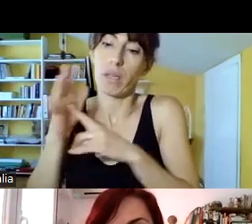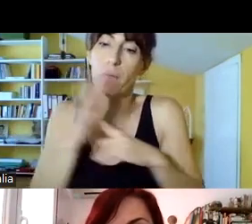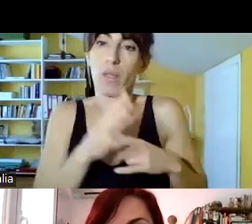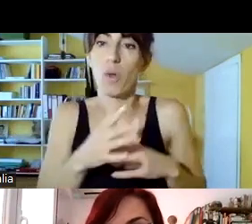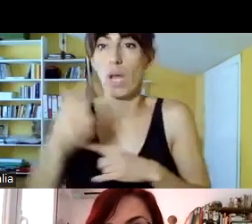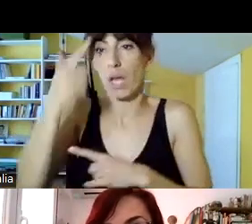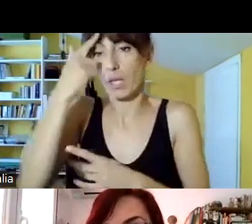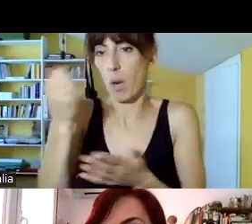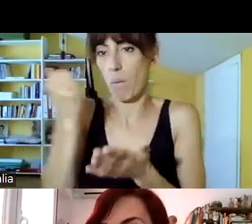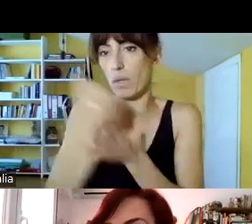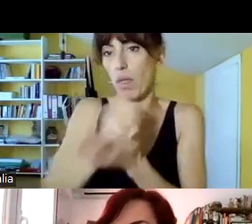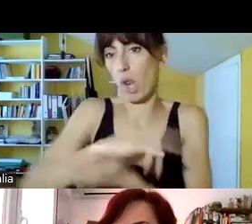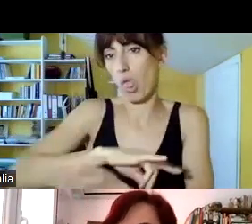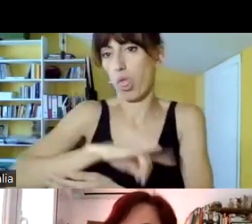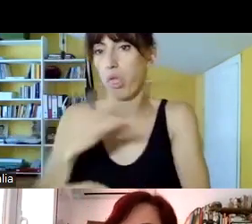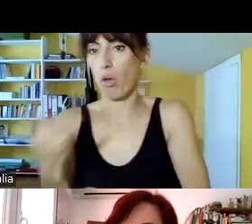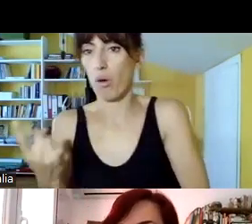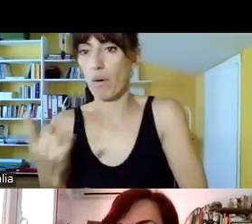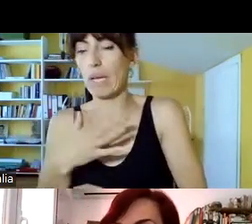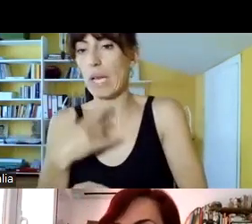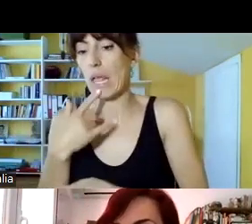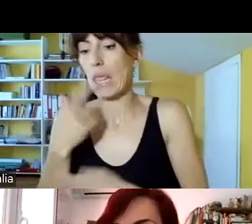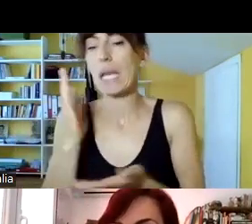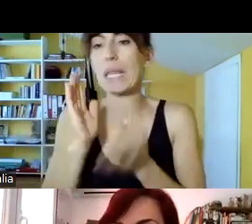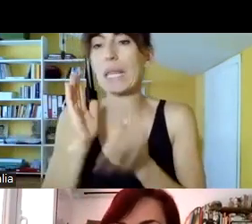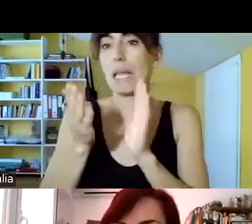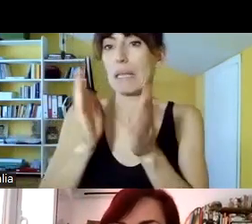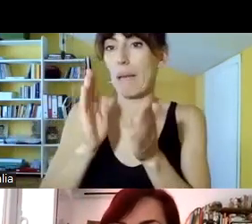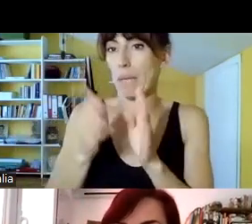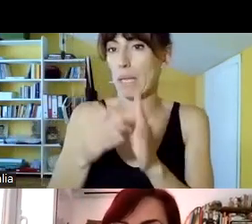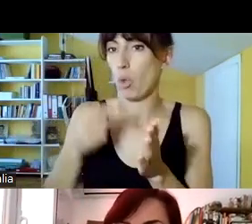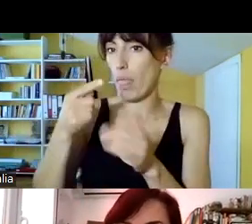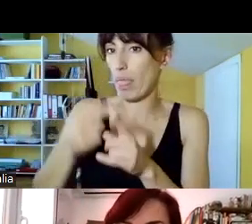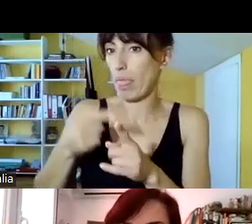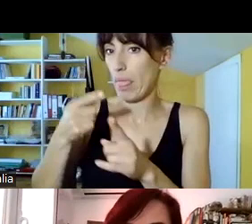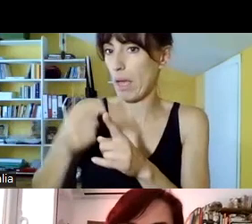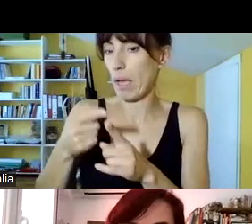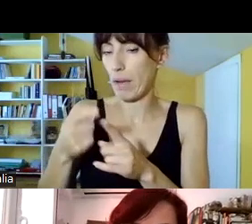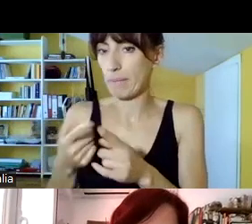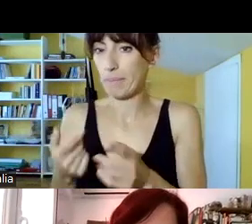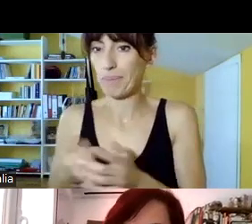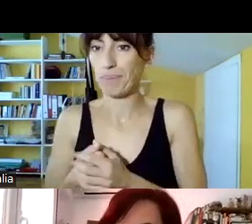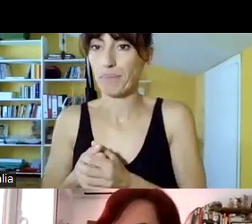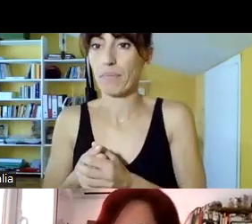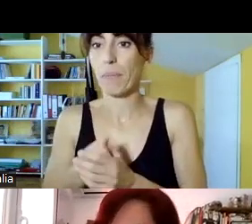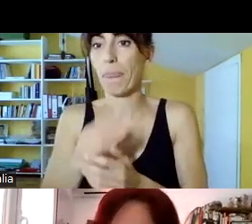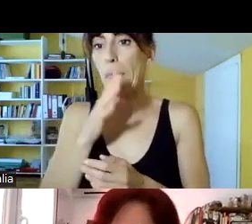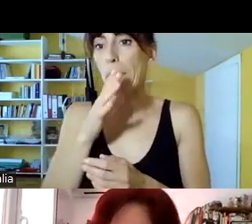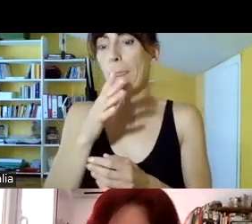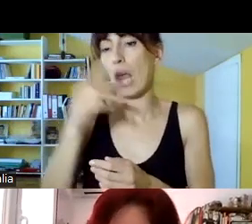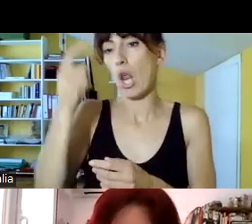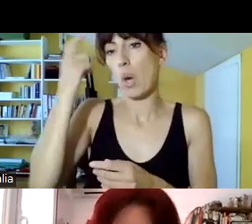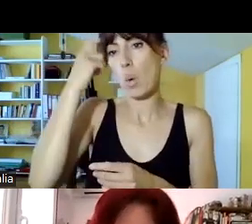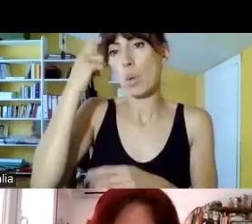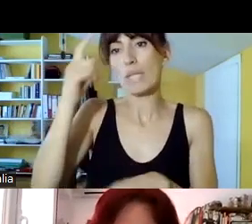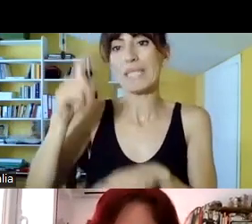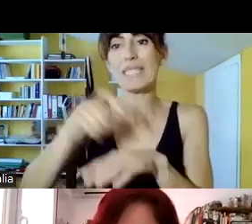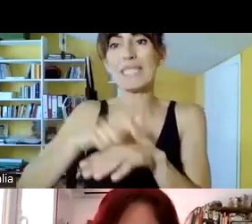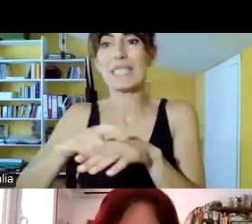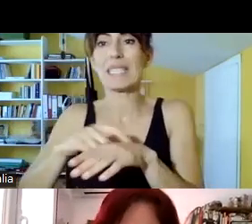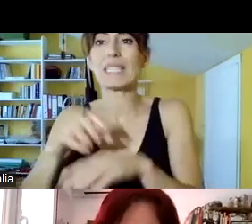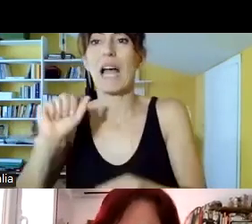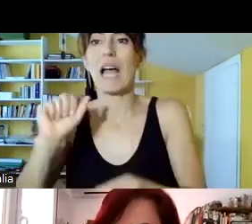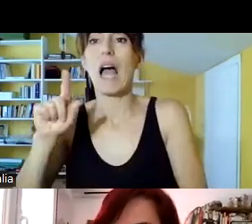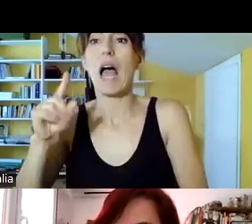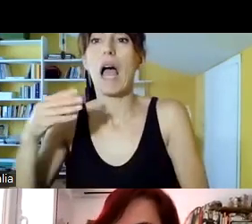y como la indicación de no tratamiento, que es algo que está conceptualizado por un psiquiatra que se llama Alberto Ortiz Lobo,